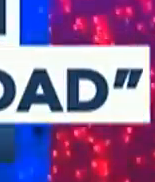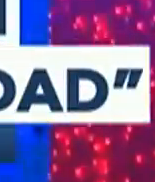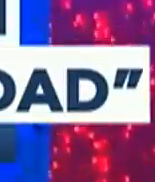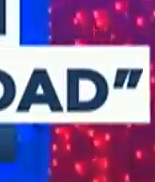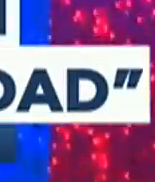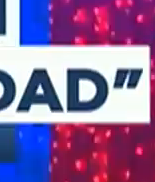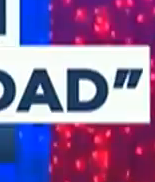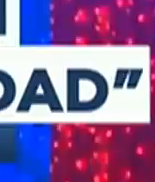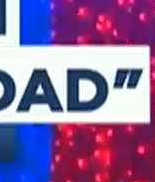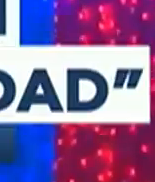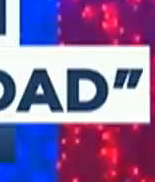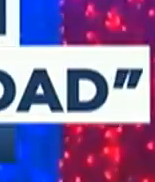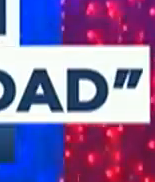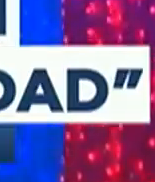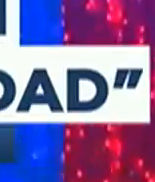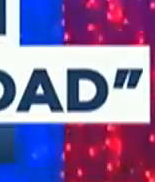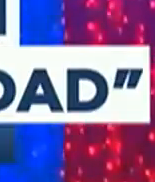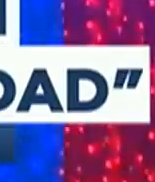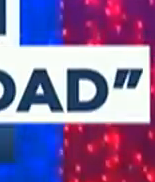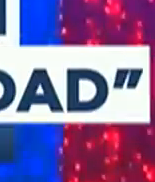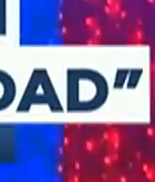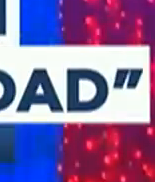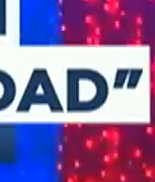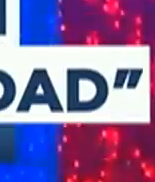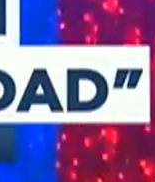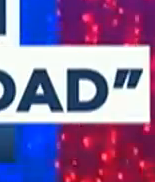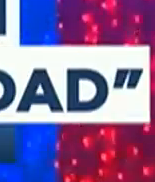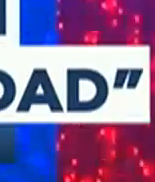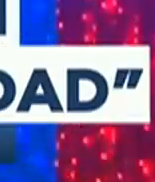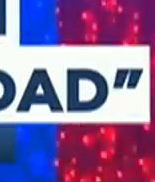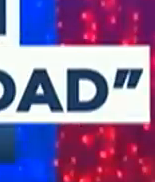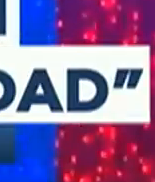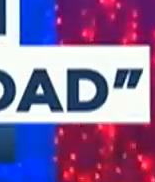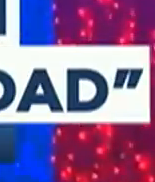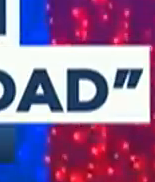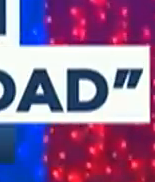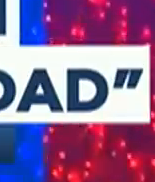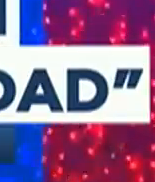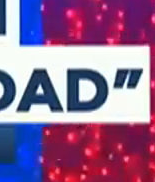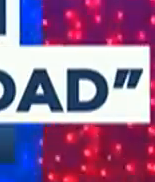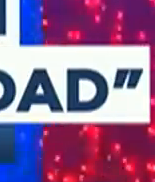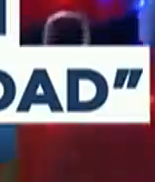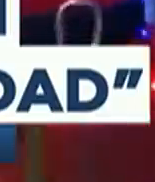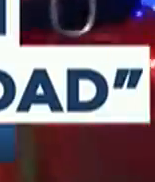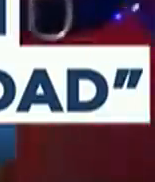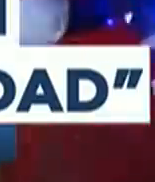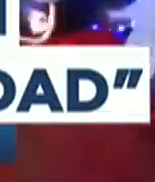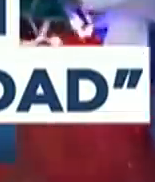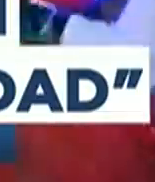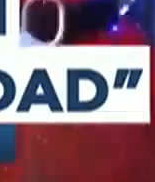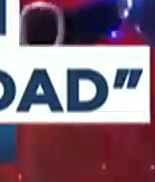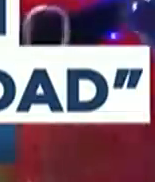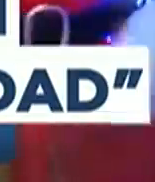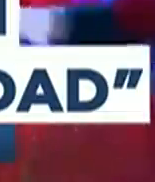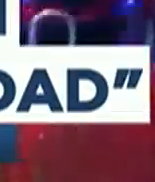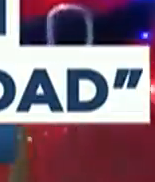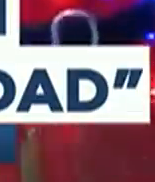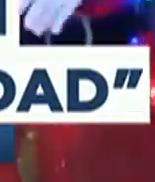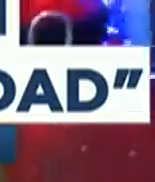Se ultiman detalles para el desfile de luces LED en Guayaquil. Es mi destino en Navidad.